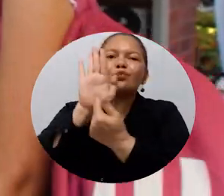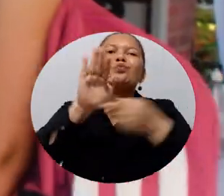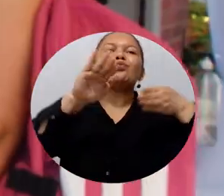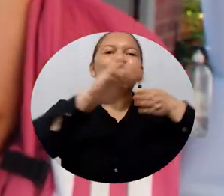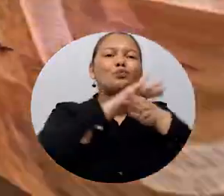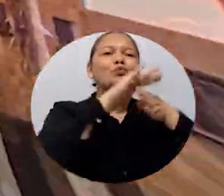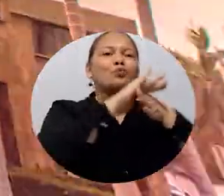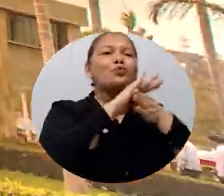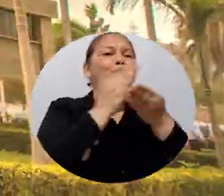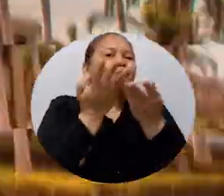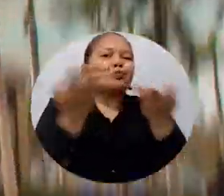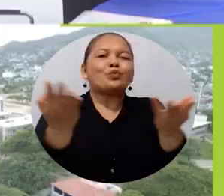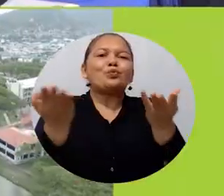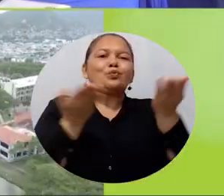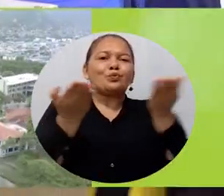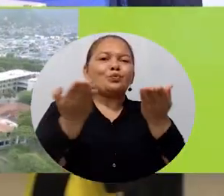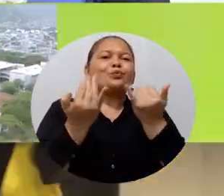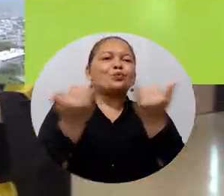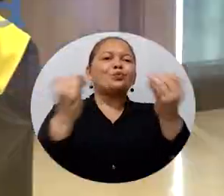institución